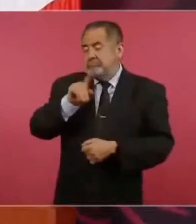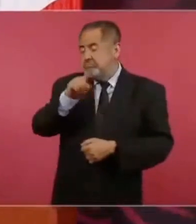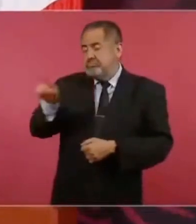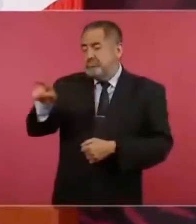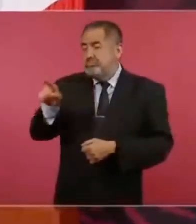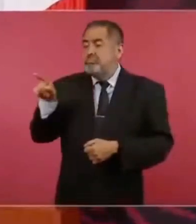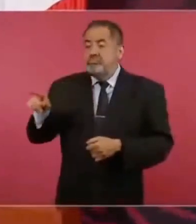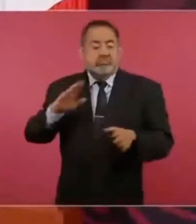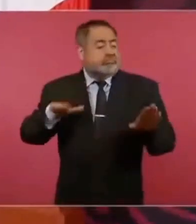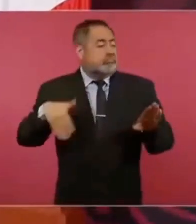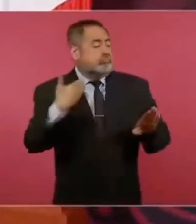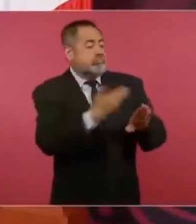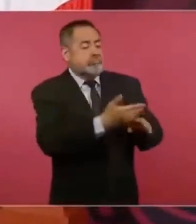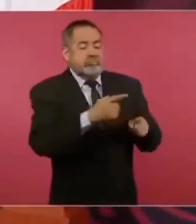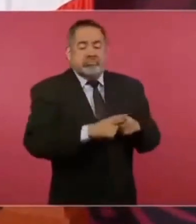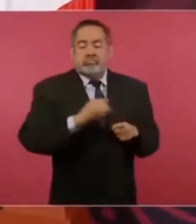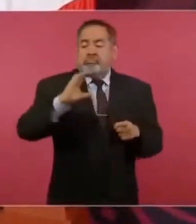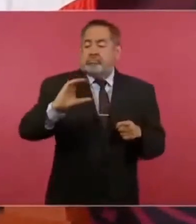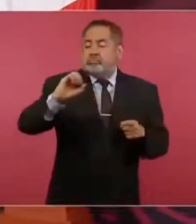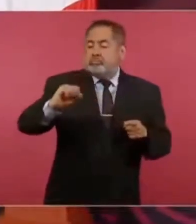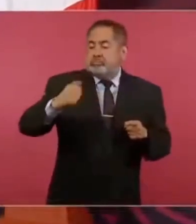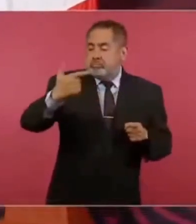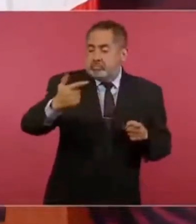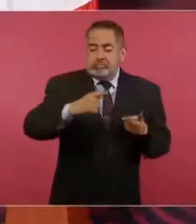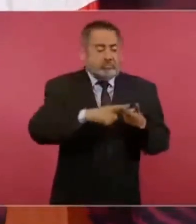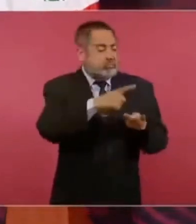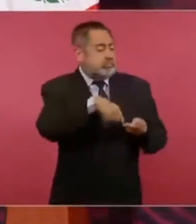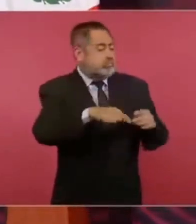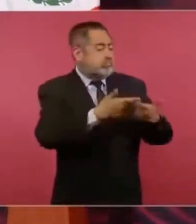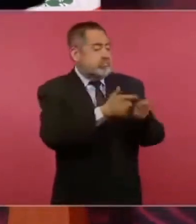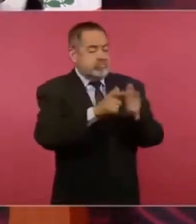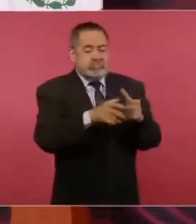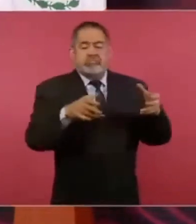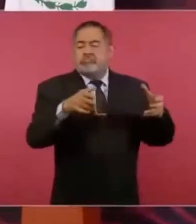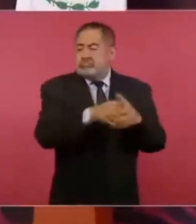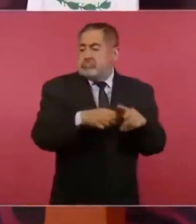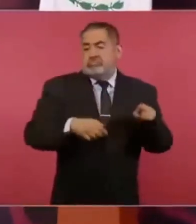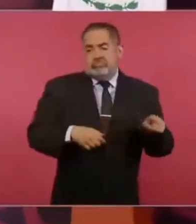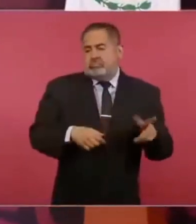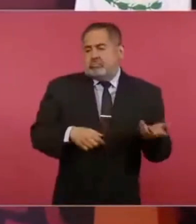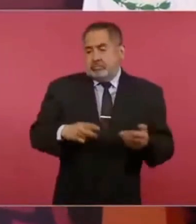a Salinas y a la gente